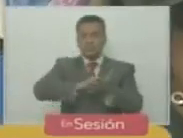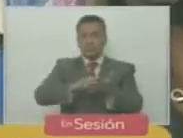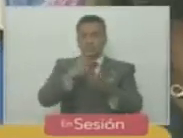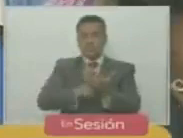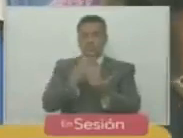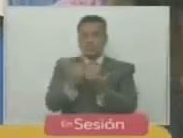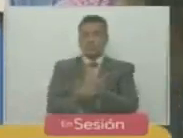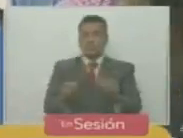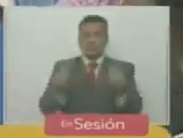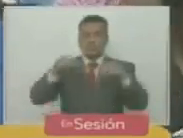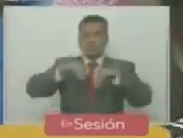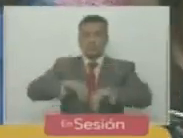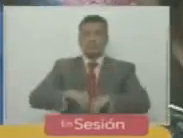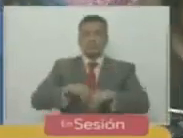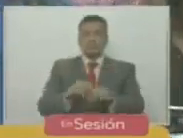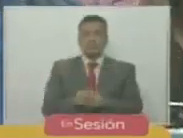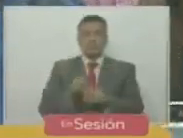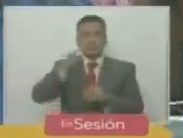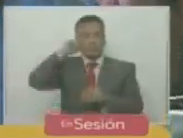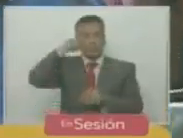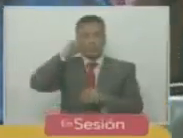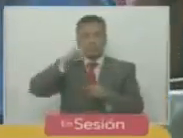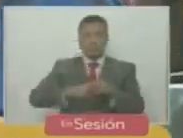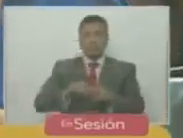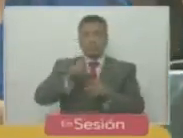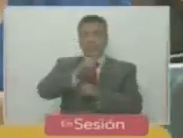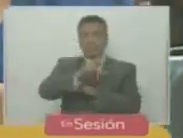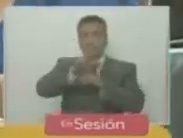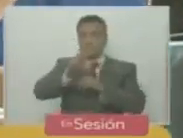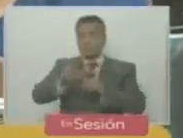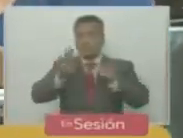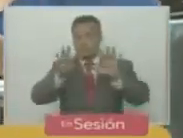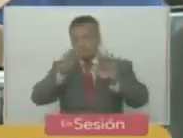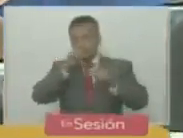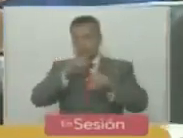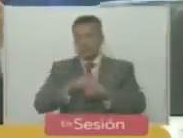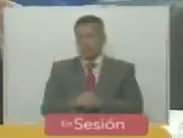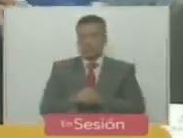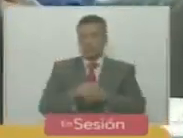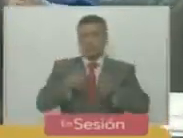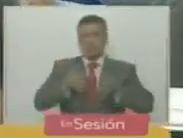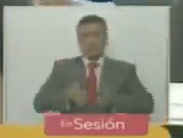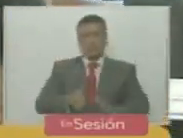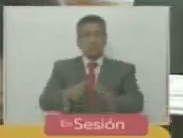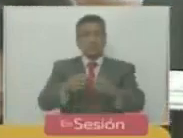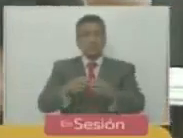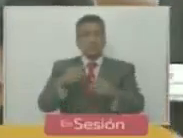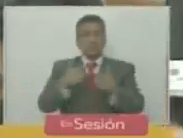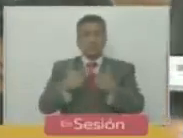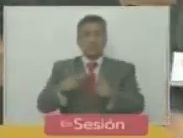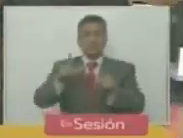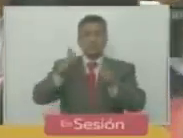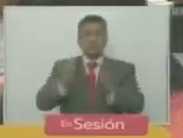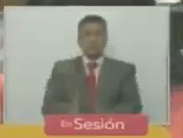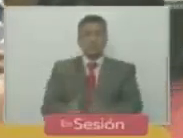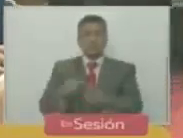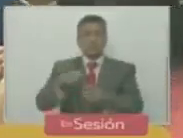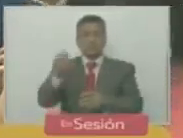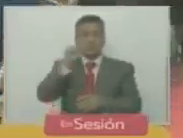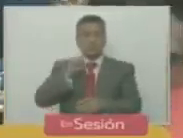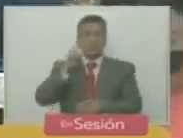proyecto de acuerdo en conmemoración de los 239 años del natalicio del libertador Simón